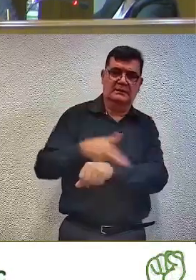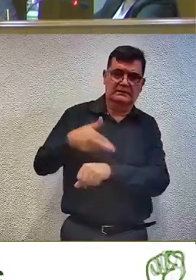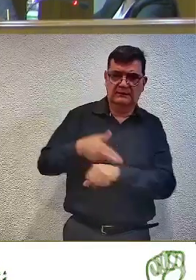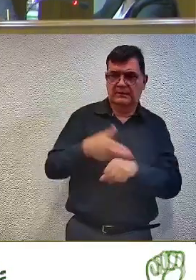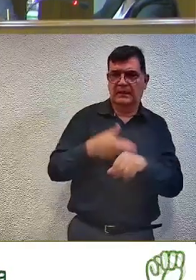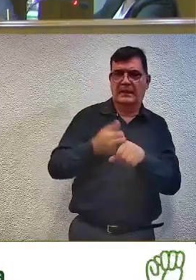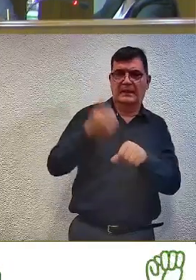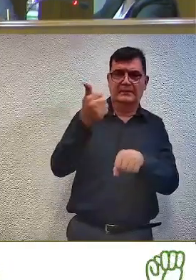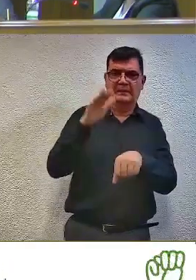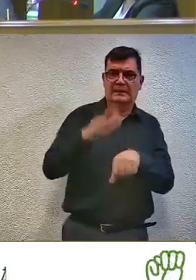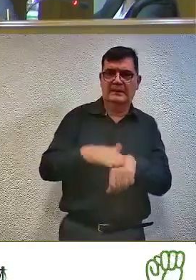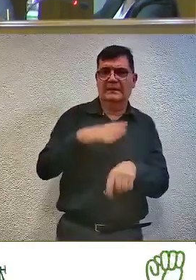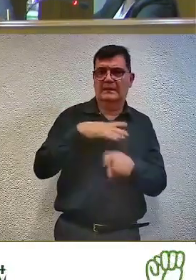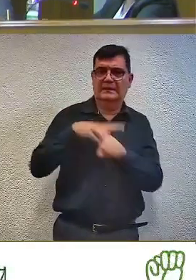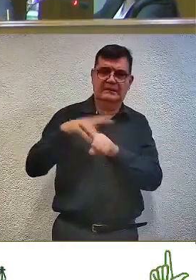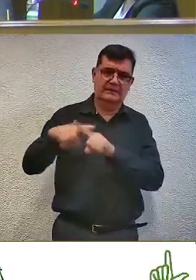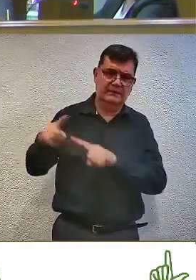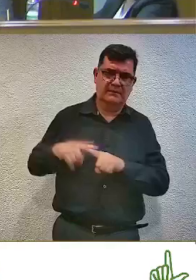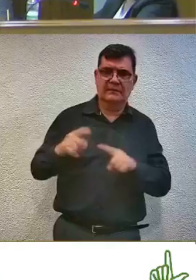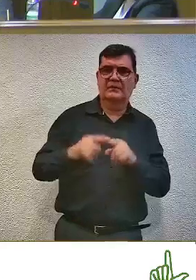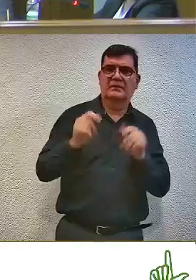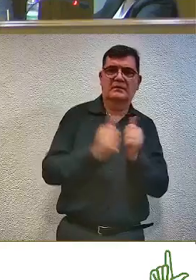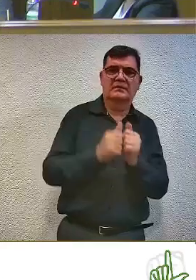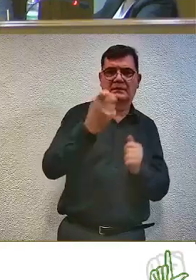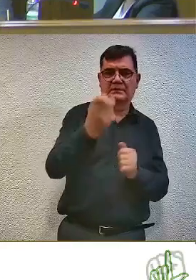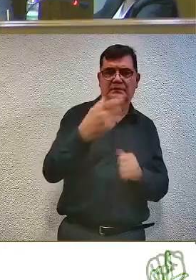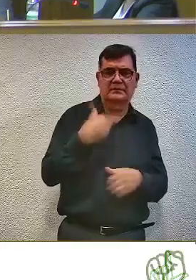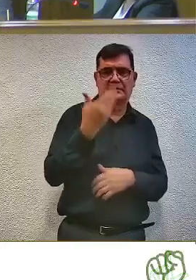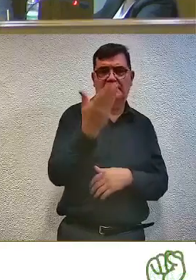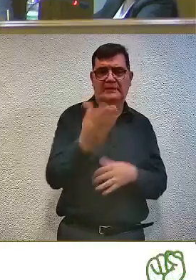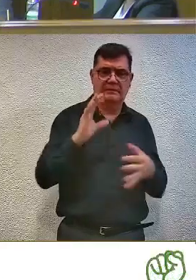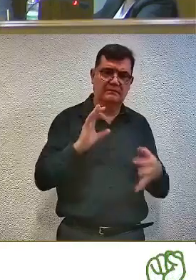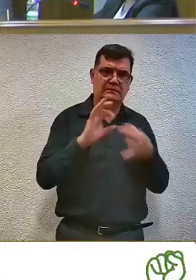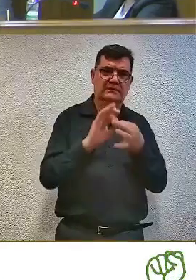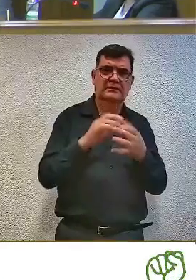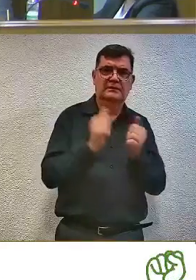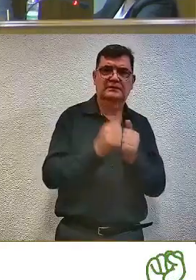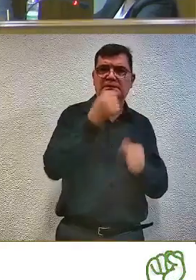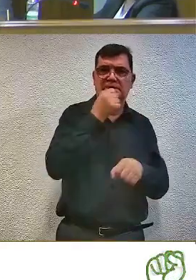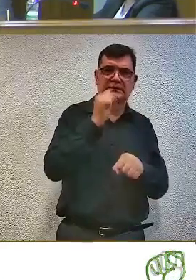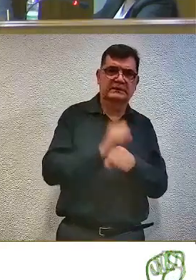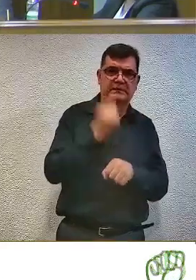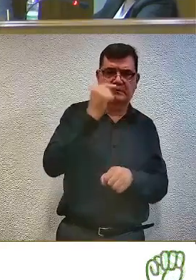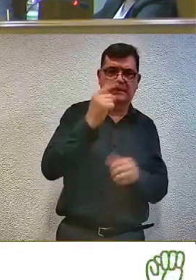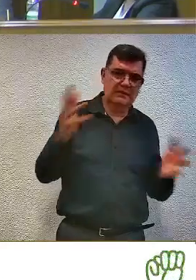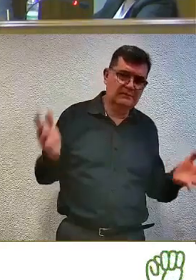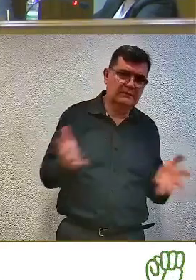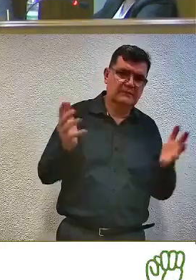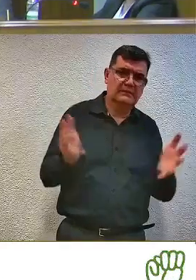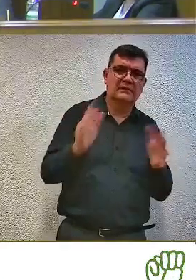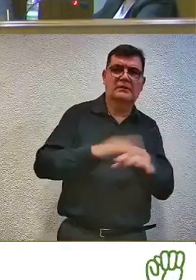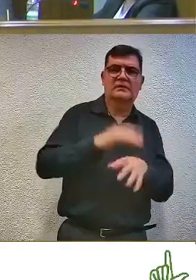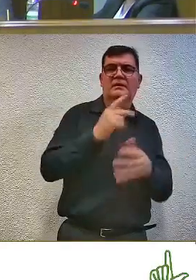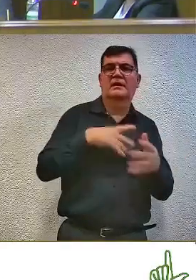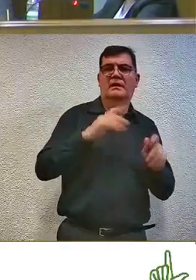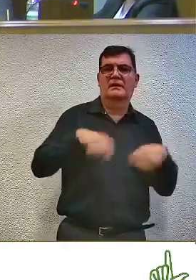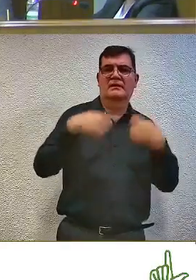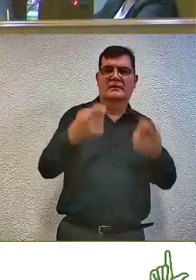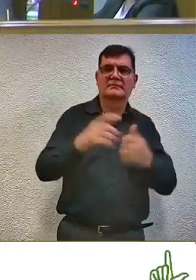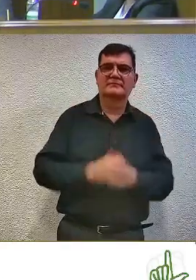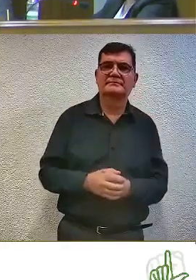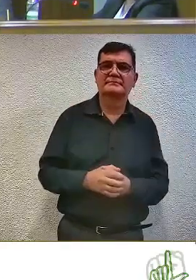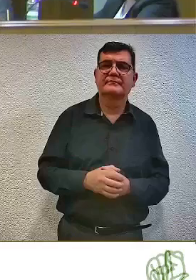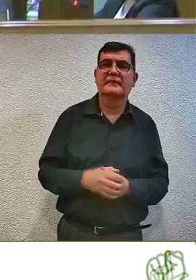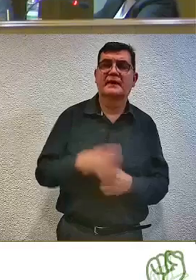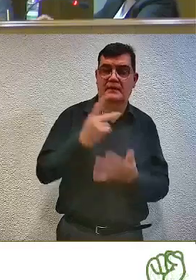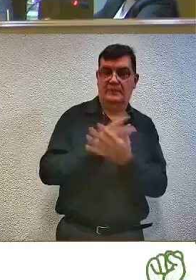administrativas relativas, por lo que solicita se vincule a dicha secretaría para que provea la entrega del financiamiento.